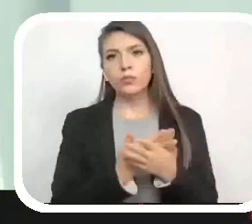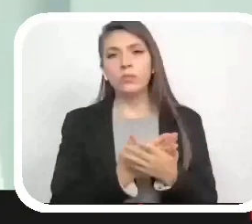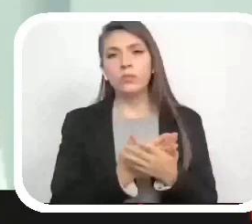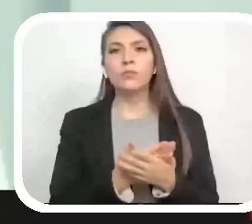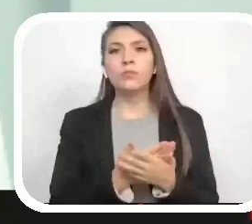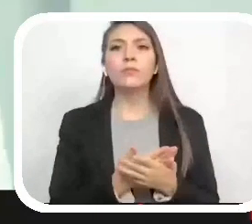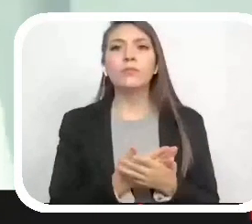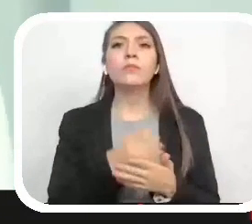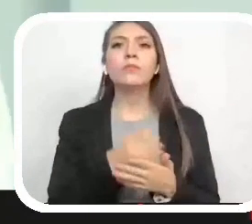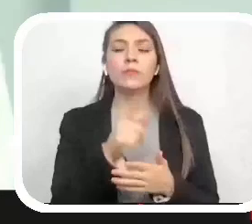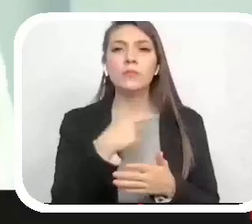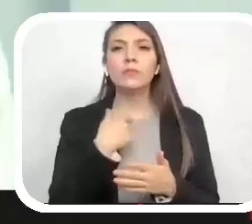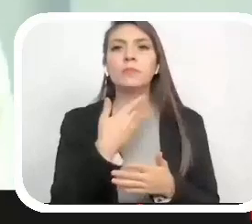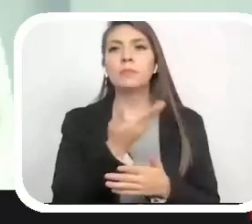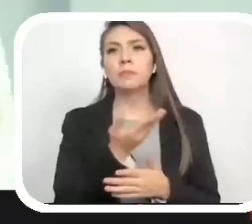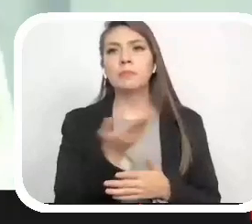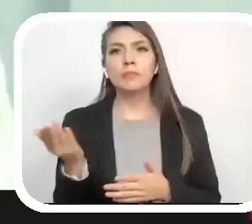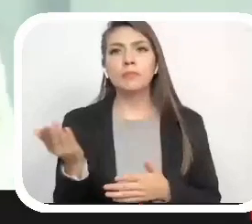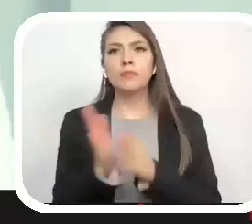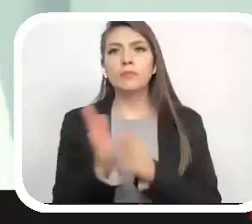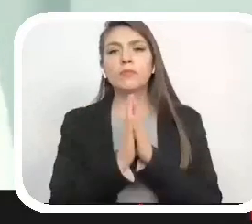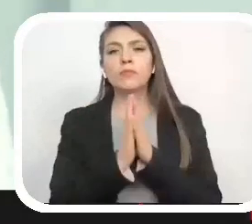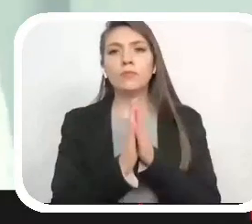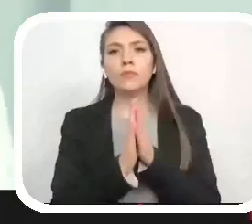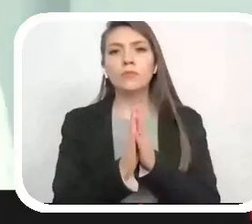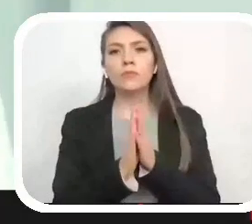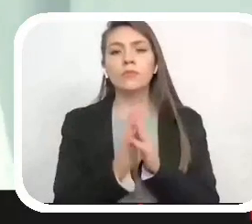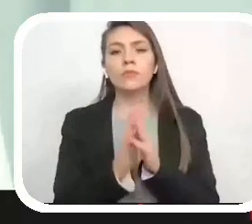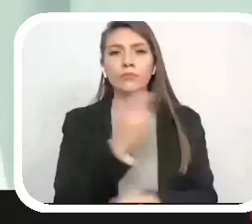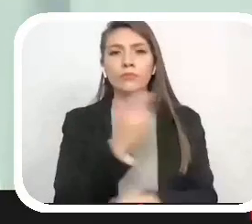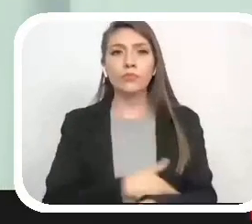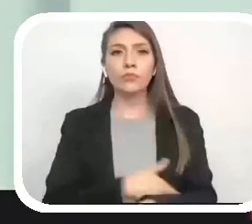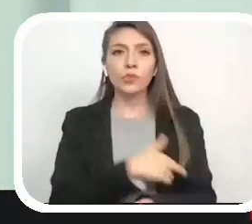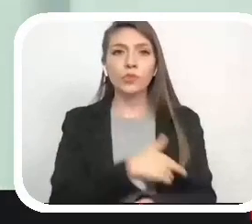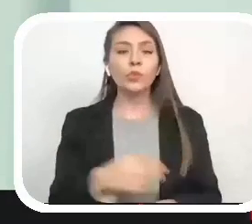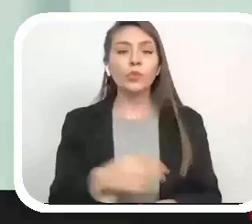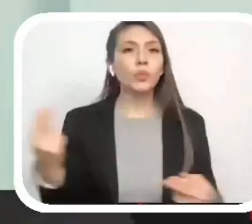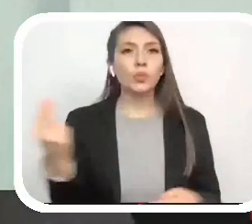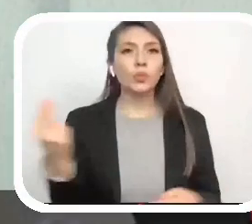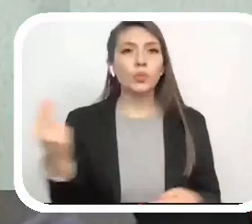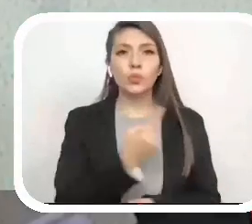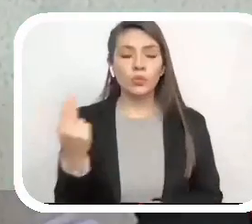mismo que solicito sea tramitado de urgente resolución. Es cuanto.